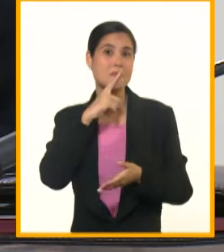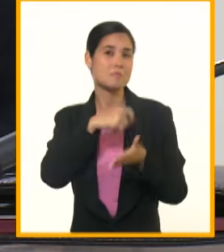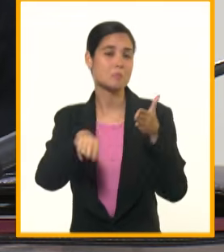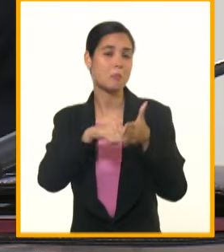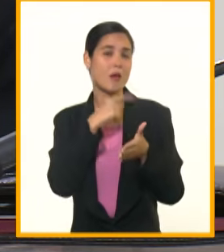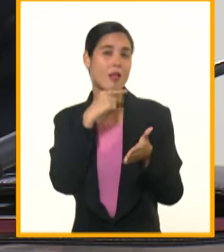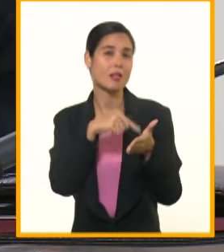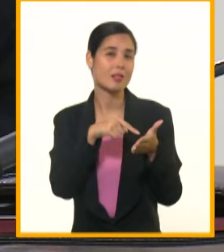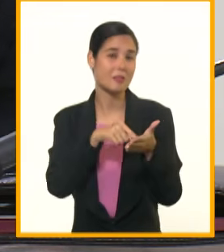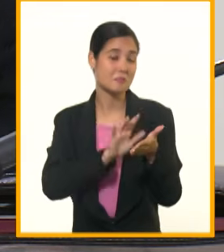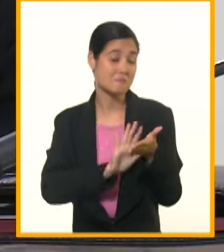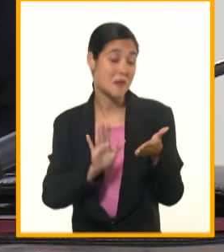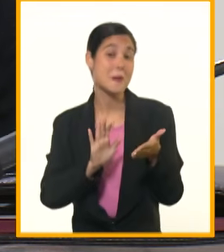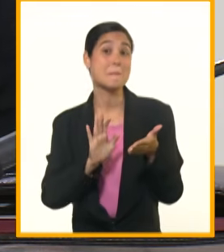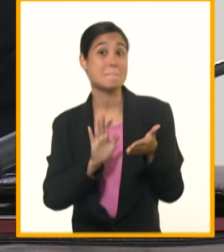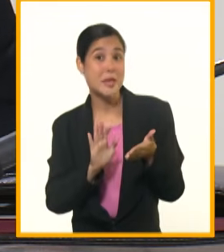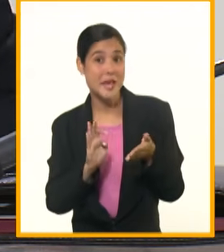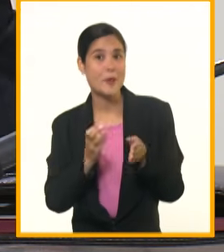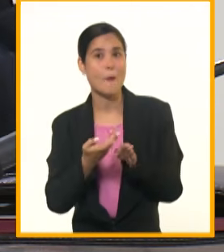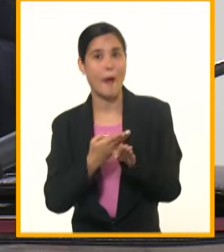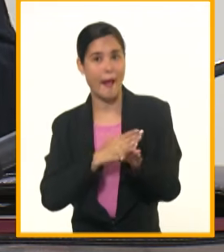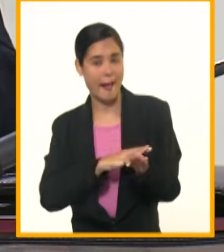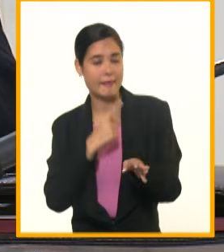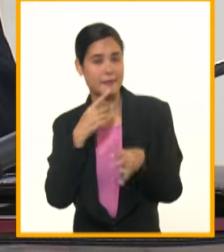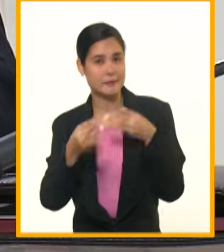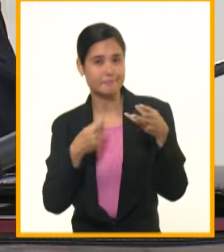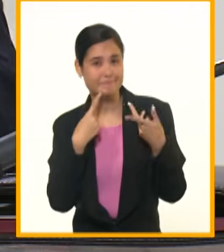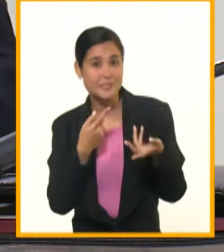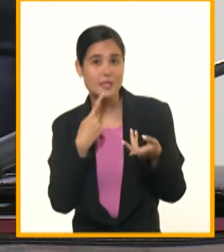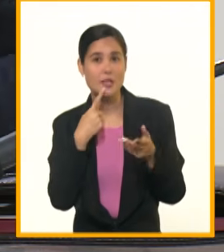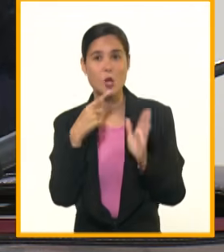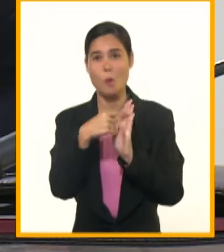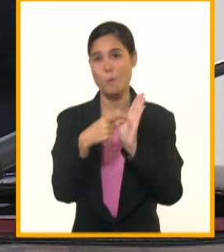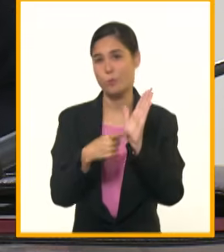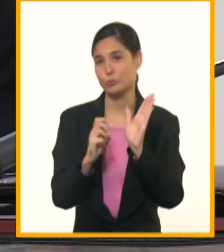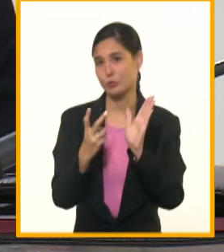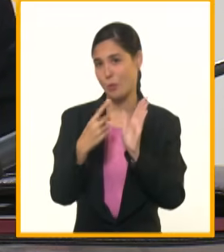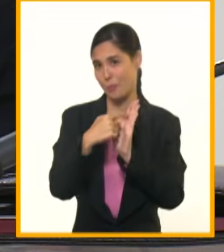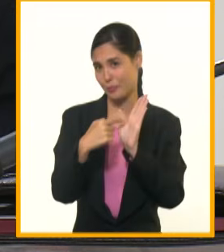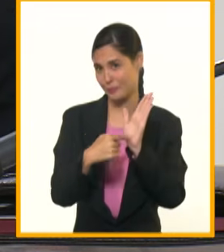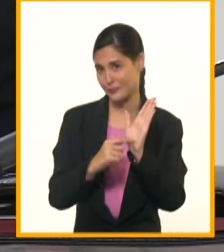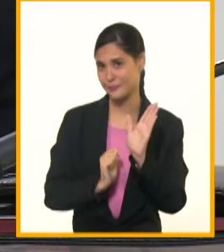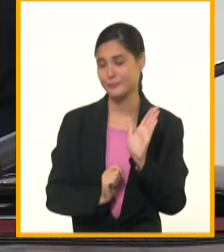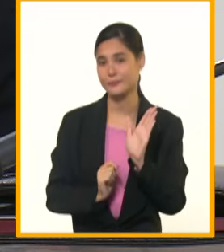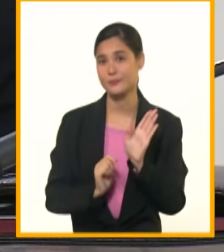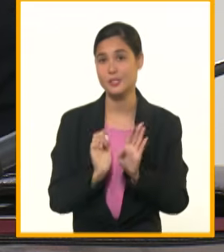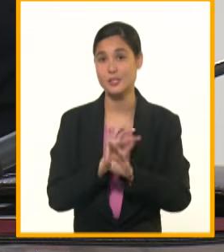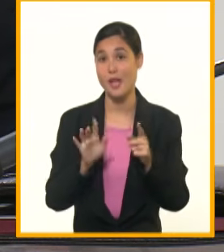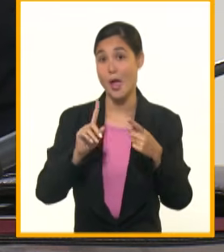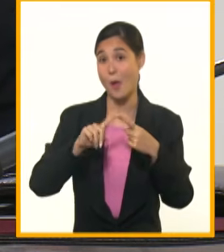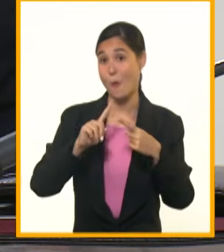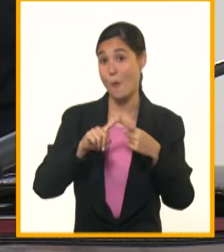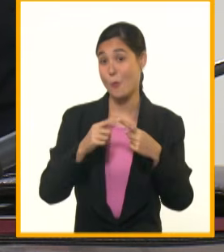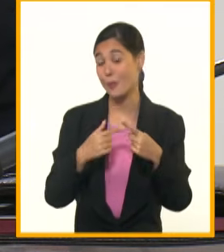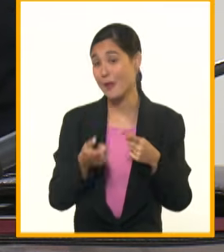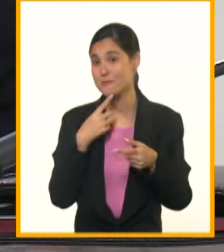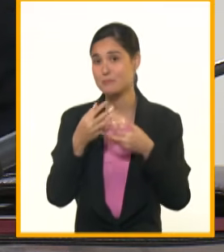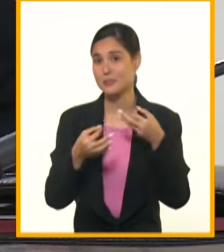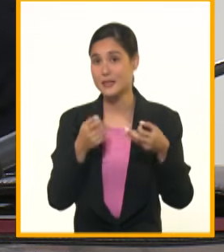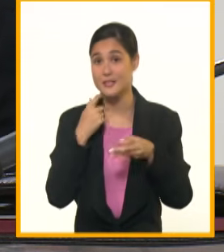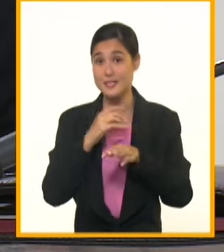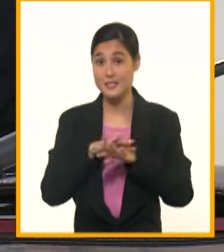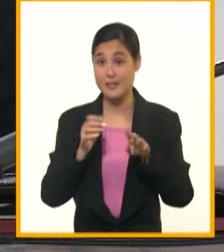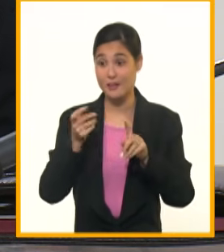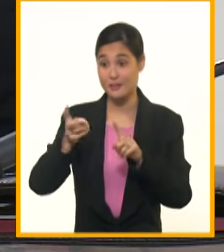de los elementos que usted hablaba y que nuestros compañeros de la televisión en Mayabeque nos han preparado y que hablan